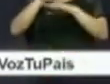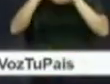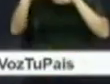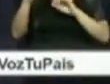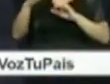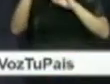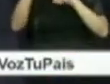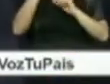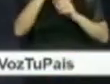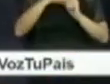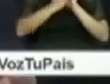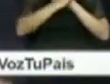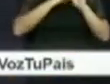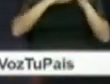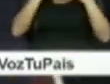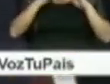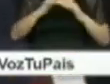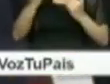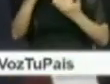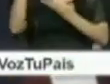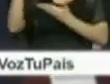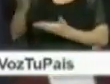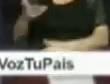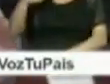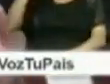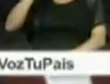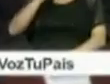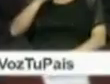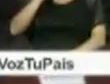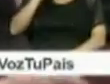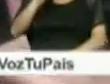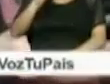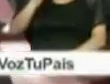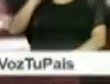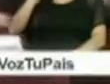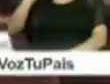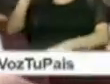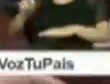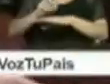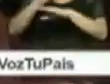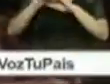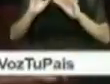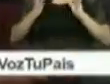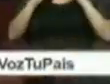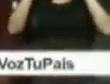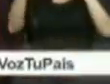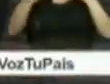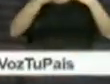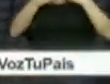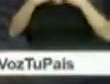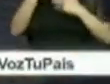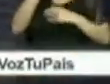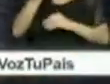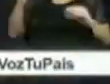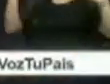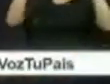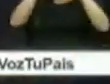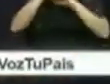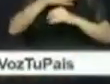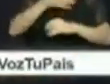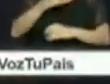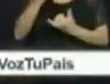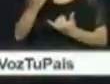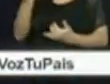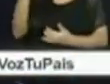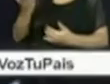como tú ya lo mencionaste. Tenemos aquí a Patricio Vallejo, él es director del Festival de Artes Vivas. Patricio, muy buenas noches, ¿cómo se